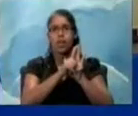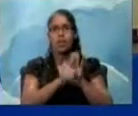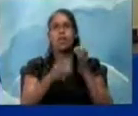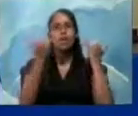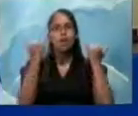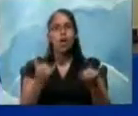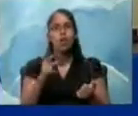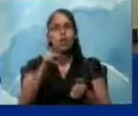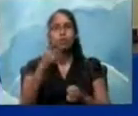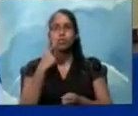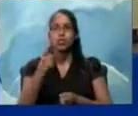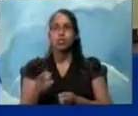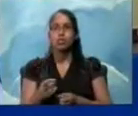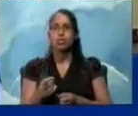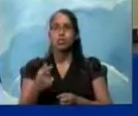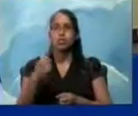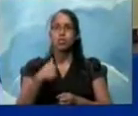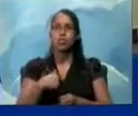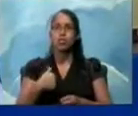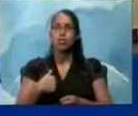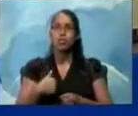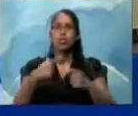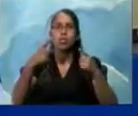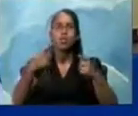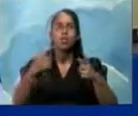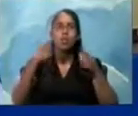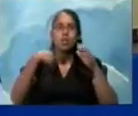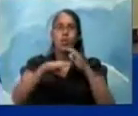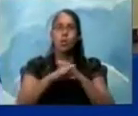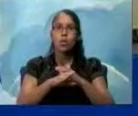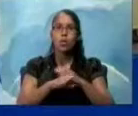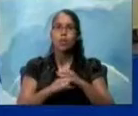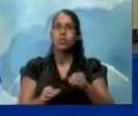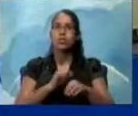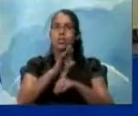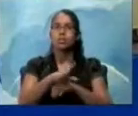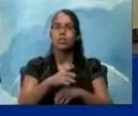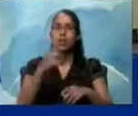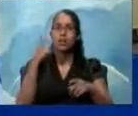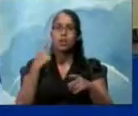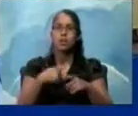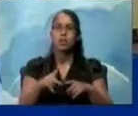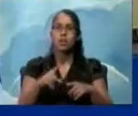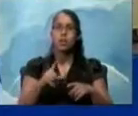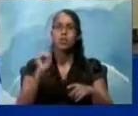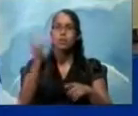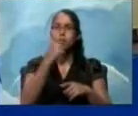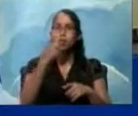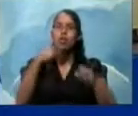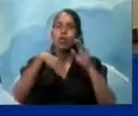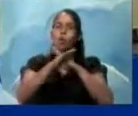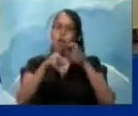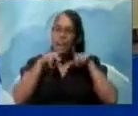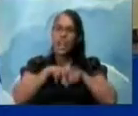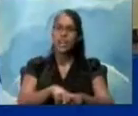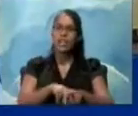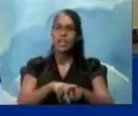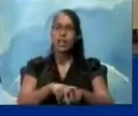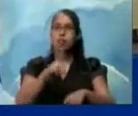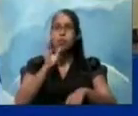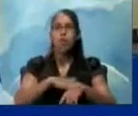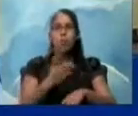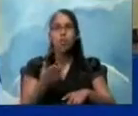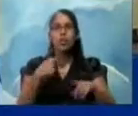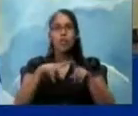ahora tú dices, yo lo voy a soltar, pero primero lo voy a castigar. ¿Pero por qué lo